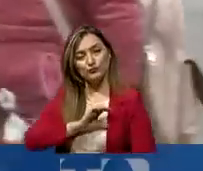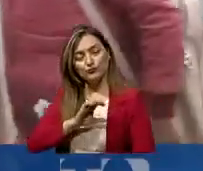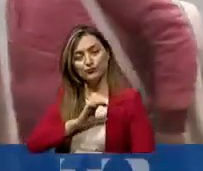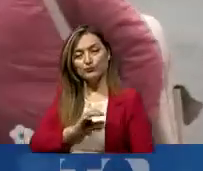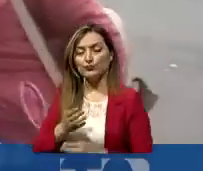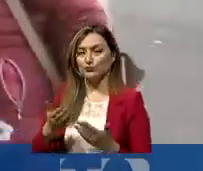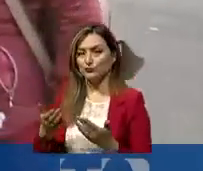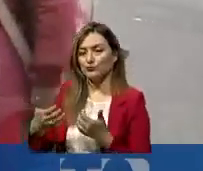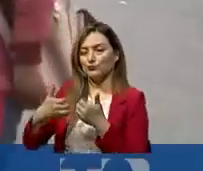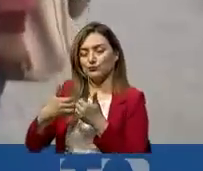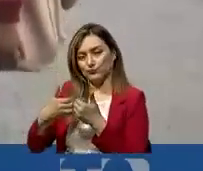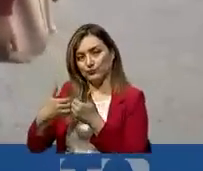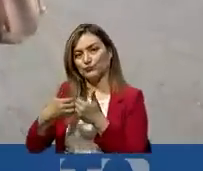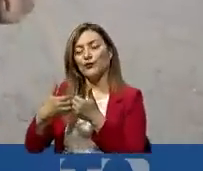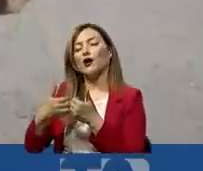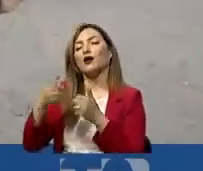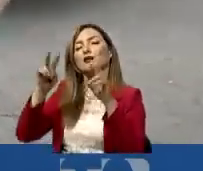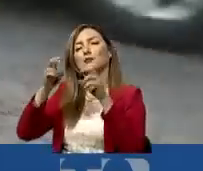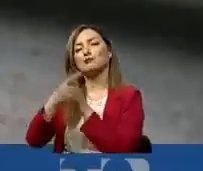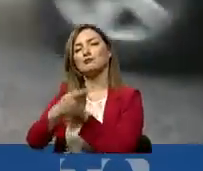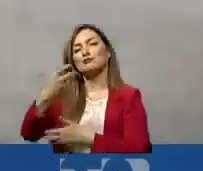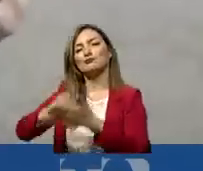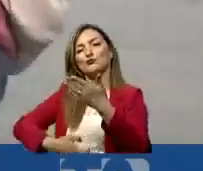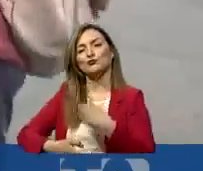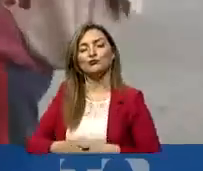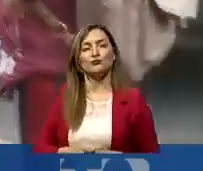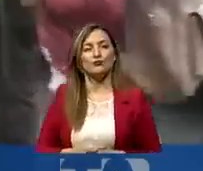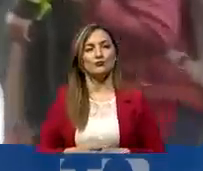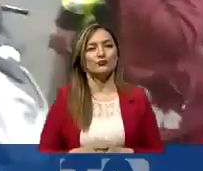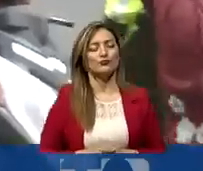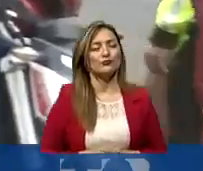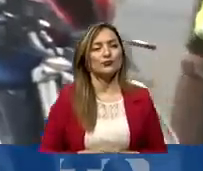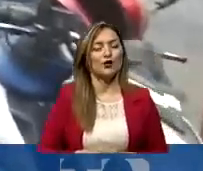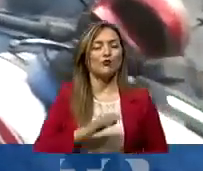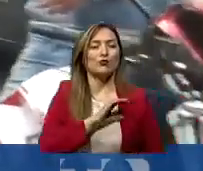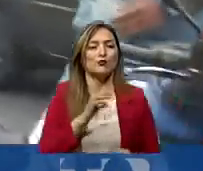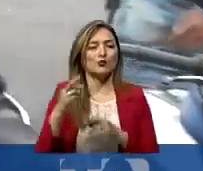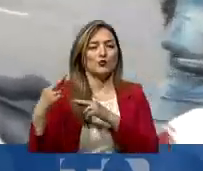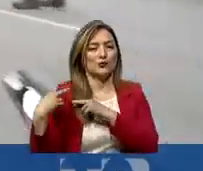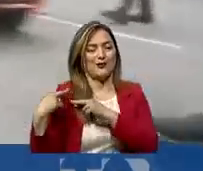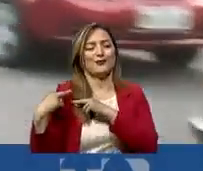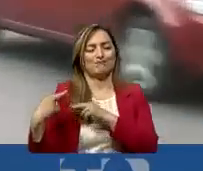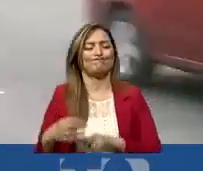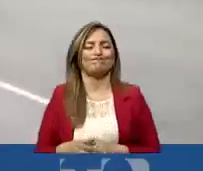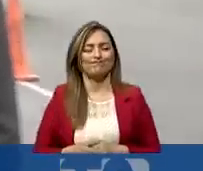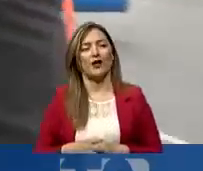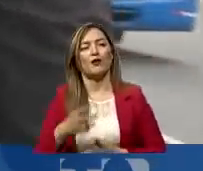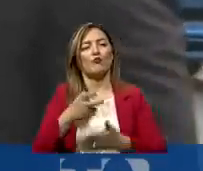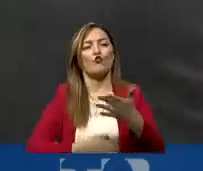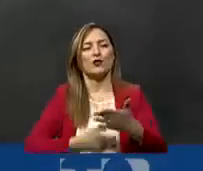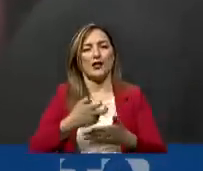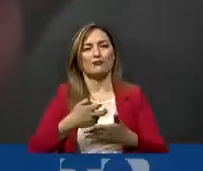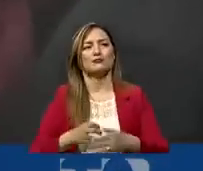de Tránsito realizará el tema de las sanciones. Sí, la Agencia Metropolitana de Tránsito es la encargada, el ente encargado de realizar las